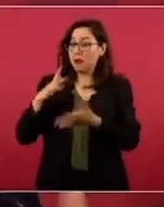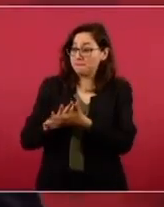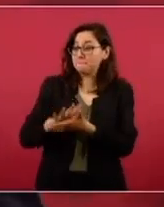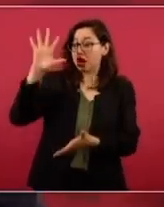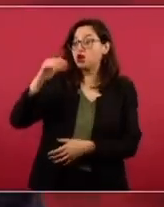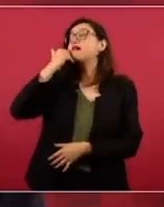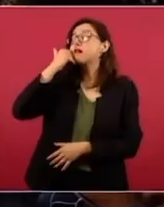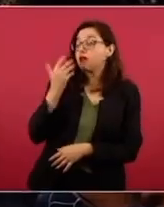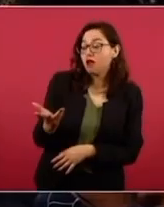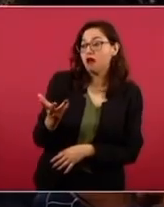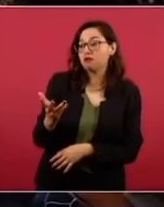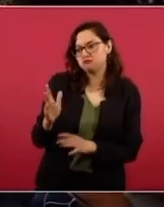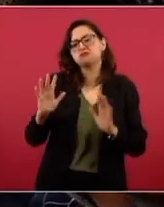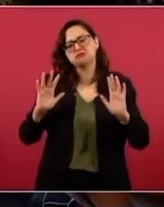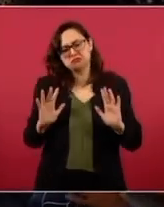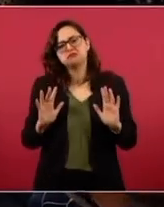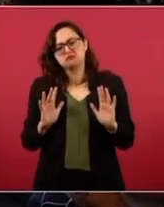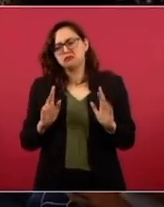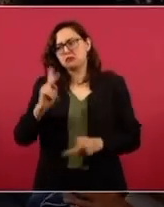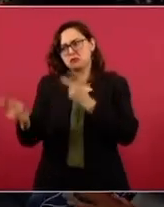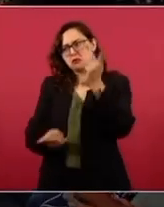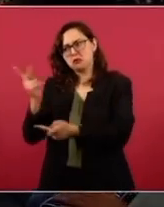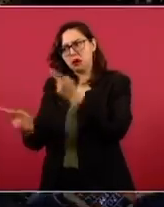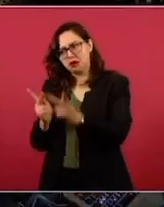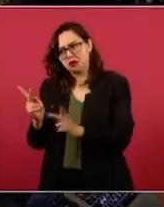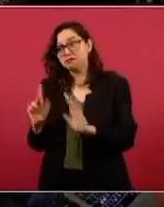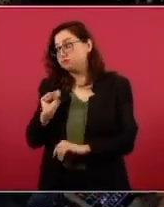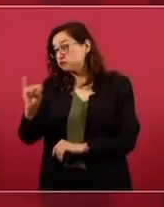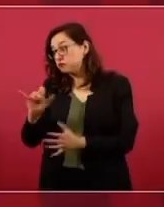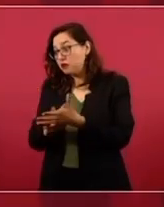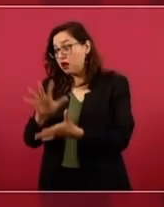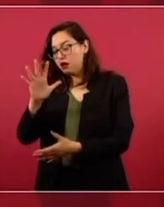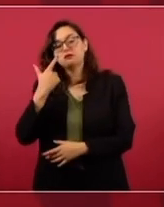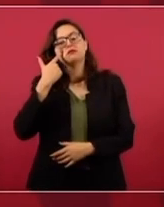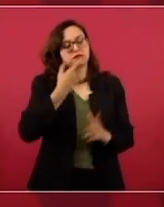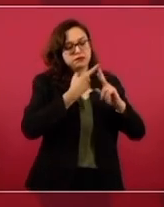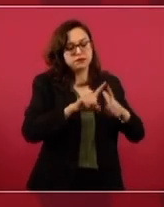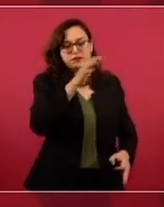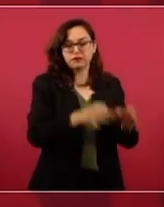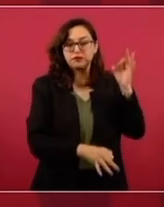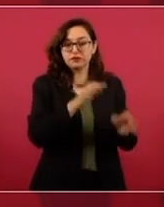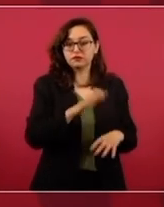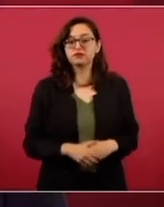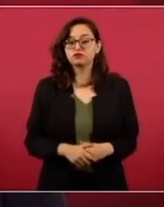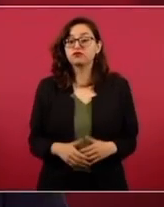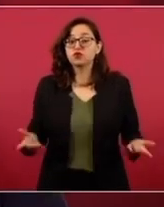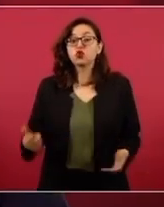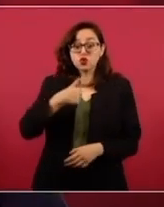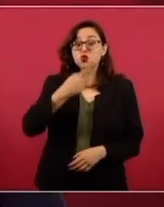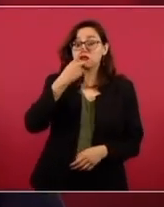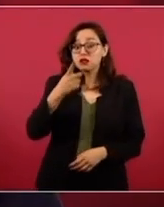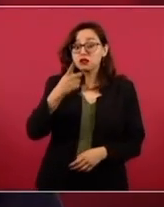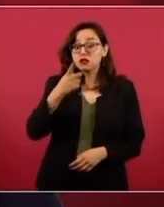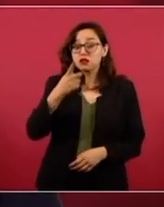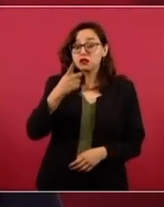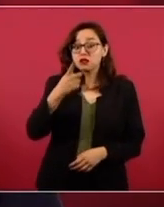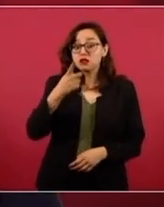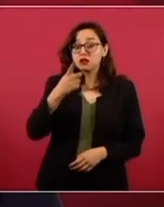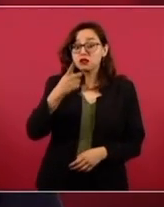demandaba en una consulta incluso dije que yo iba a votar en contra